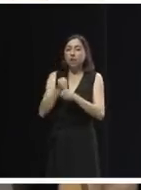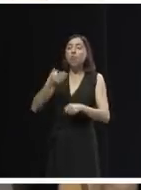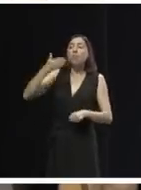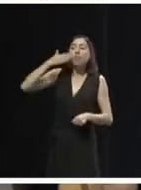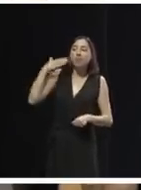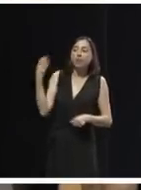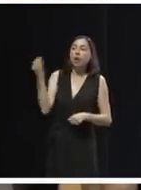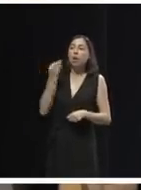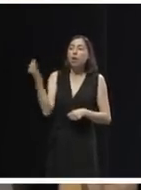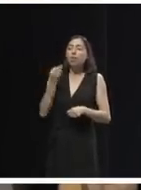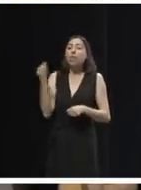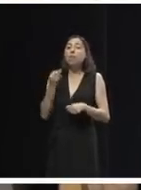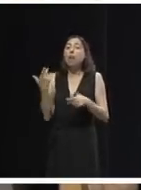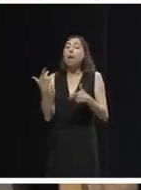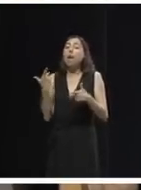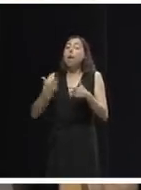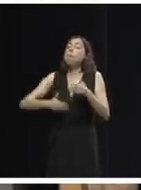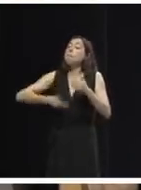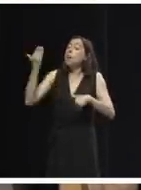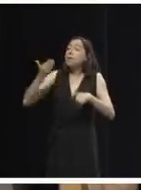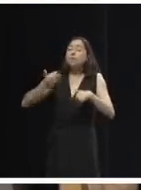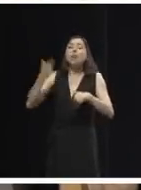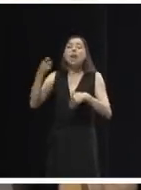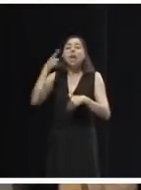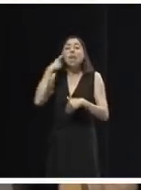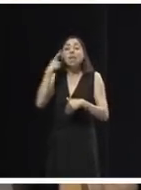aumentar las inspecciones.